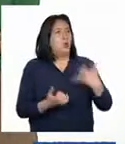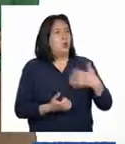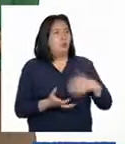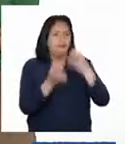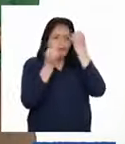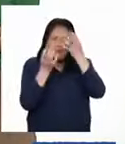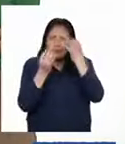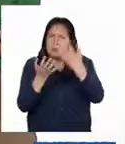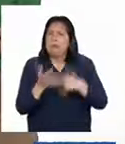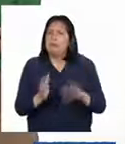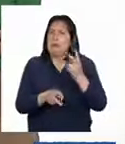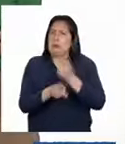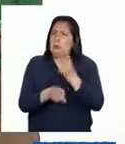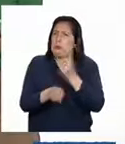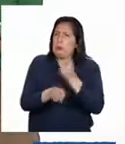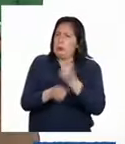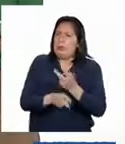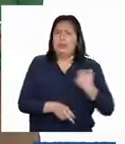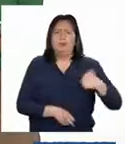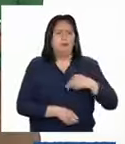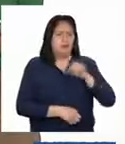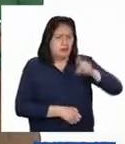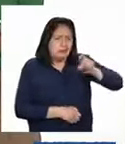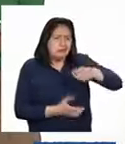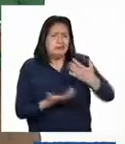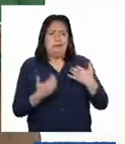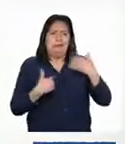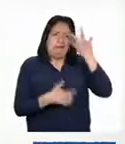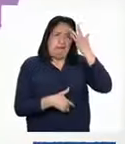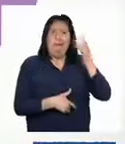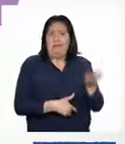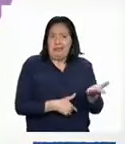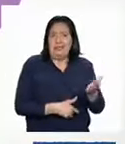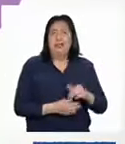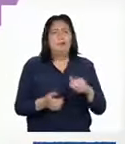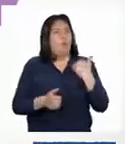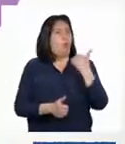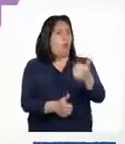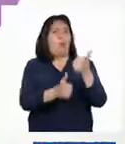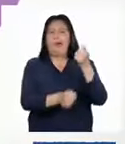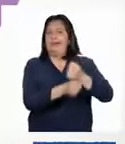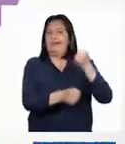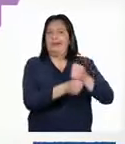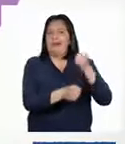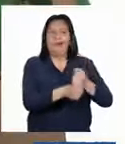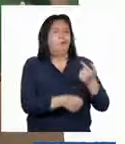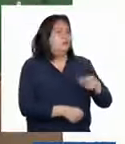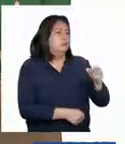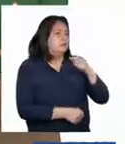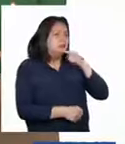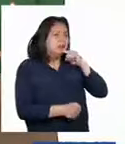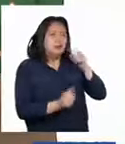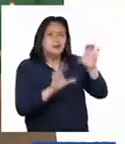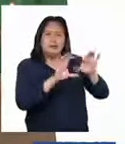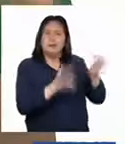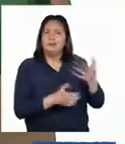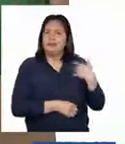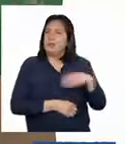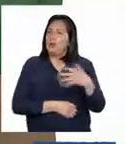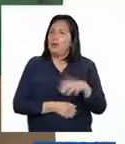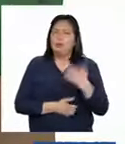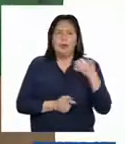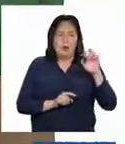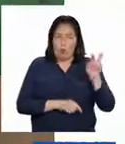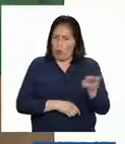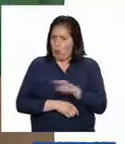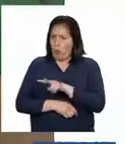más informados de los cuidados que debemos tener acerca de esta enfermedad. Gran trabajo que hace Dionisia. Después de haber observado